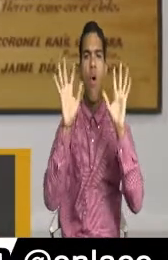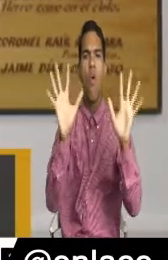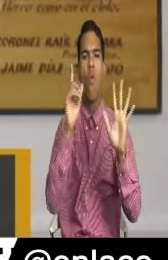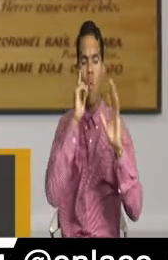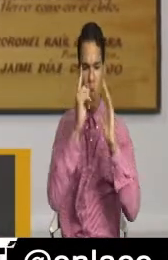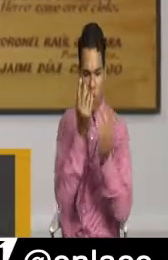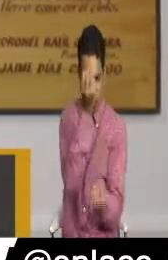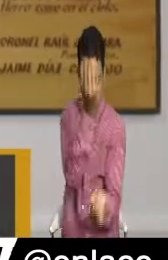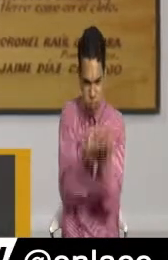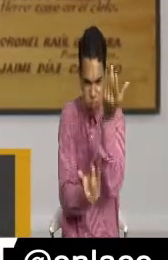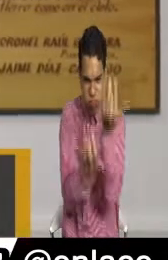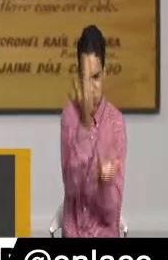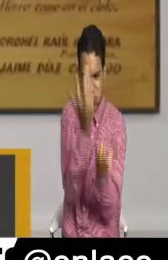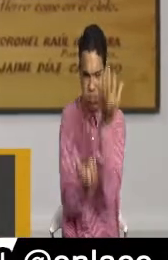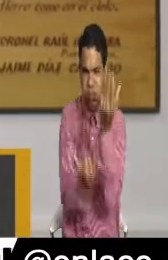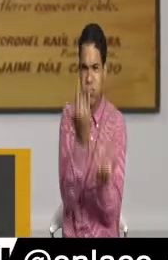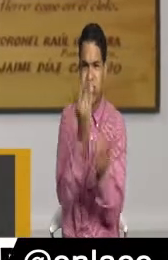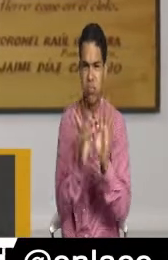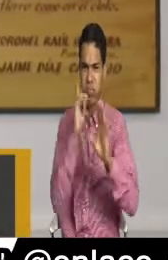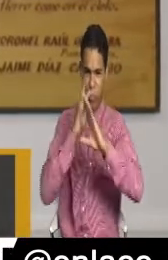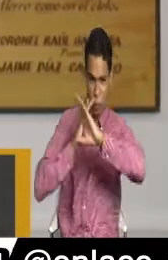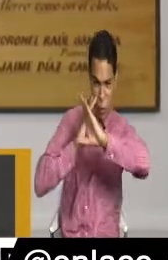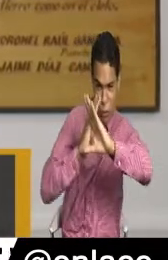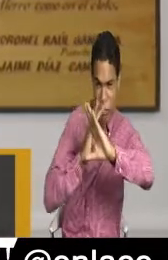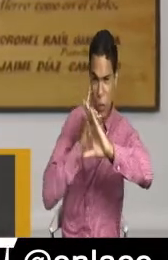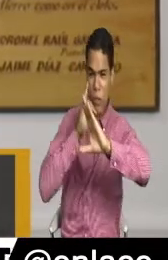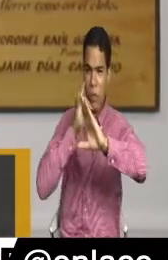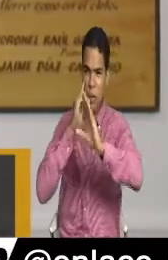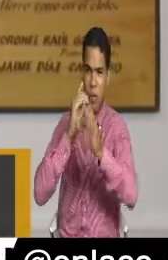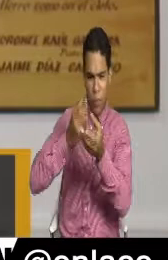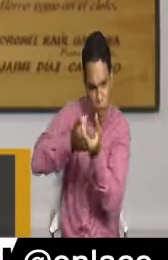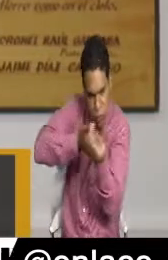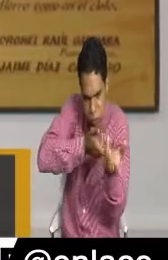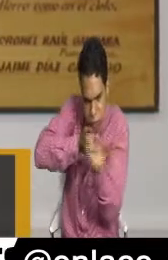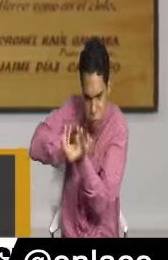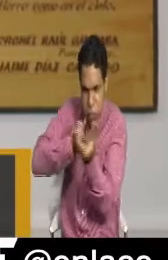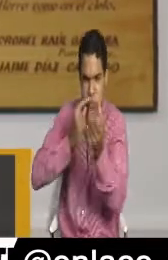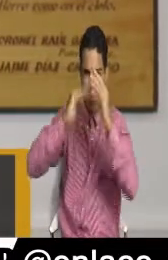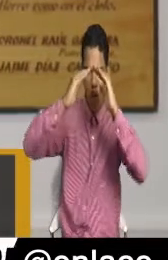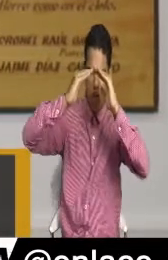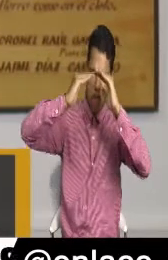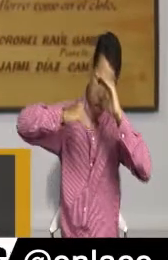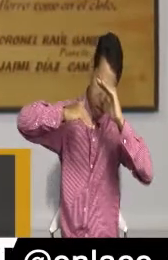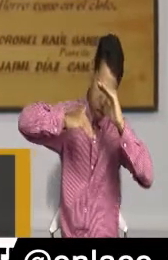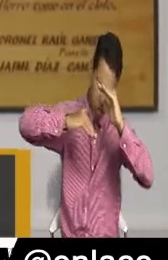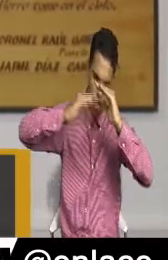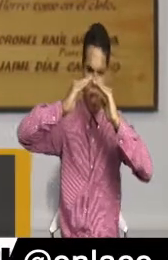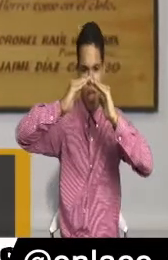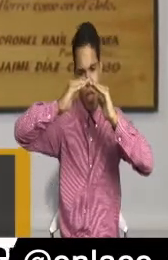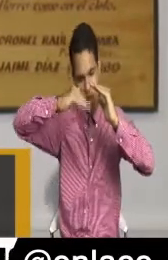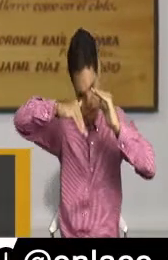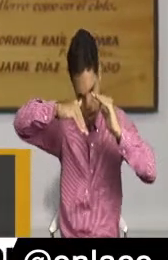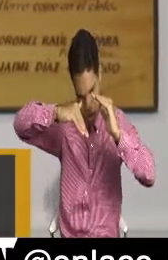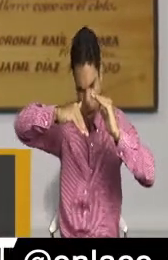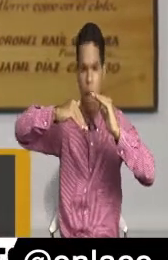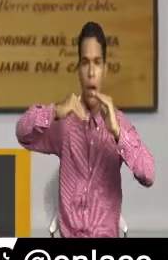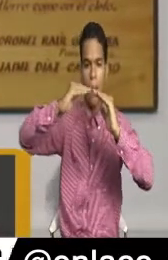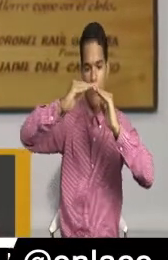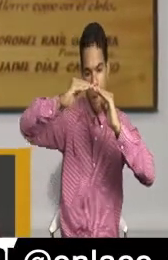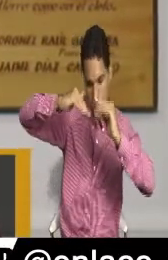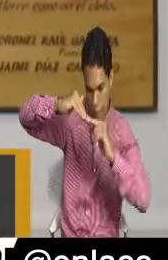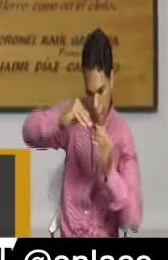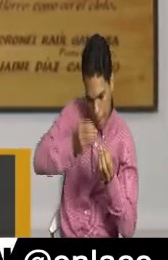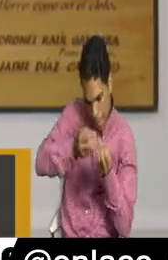llamas. Este se debilitó y salieron ahí dos tejas que se cayeron, se colapsaron. Afortunadamente tenemos que reportar